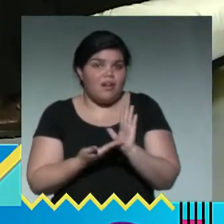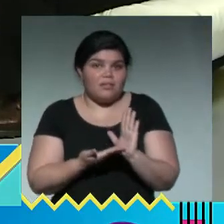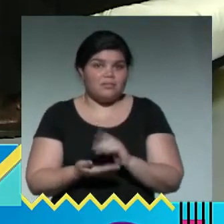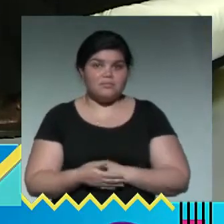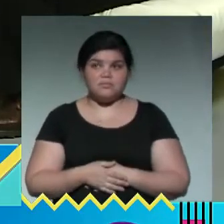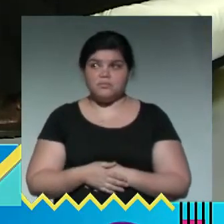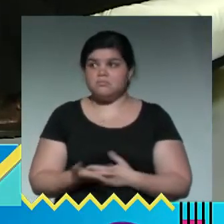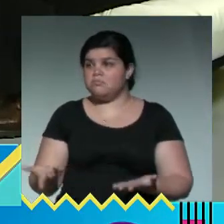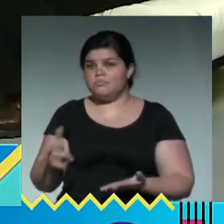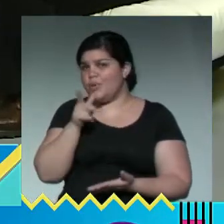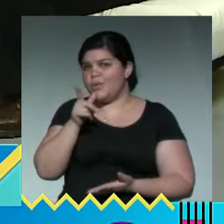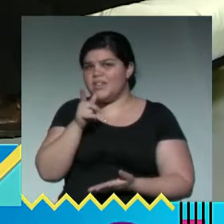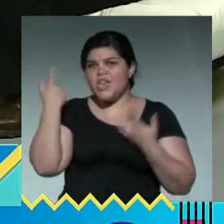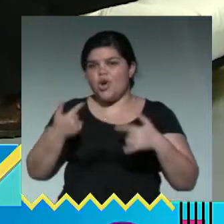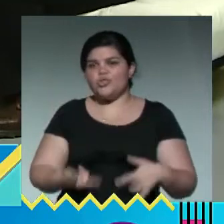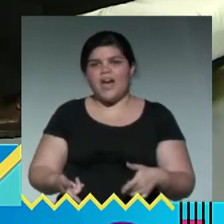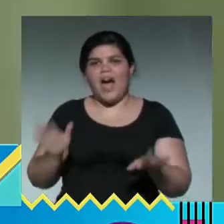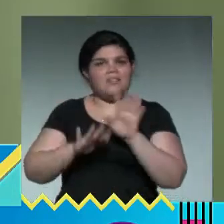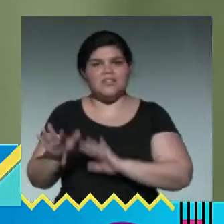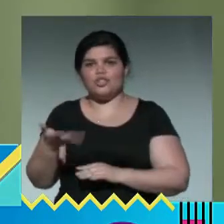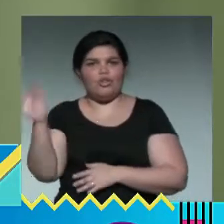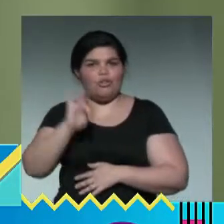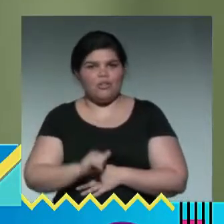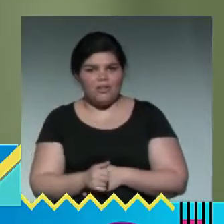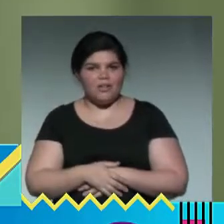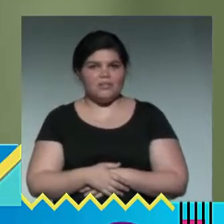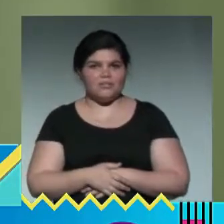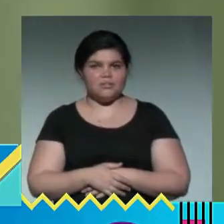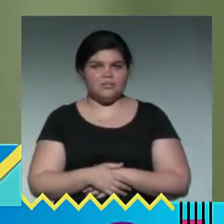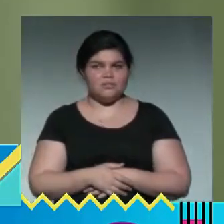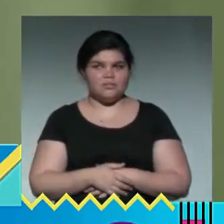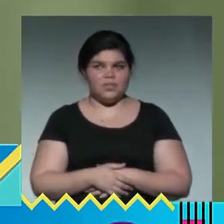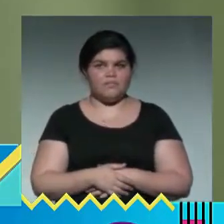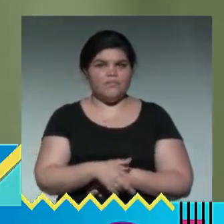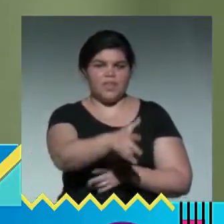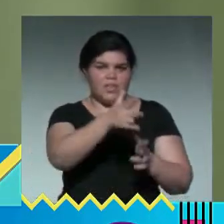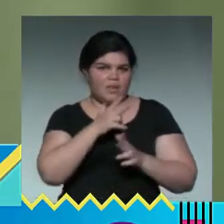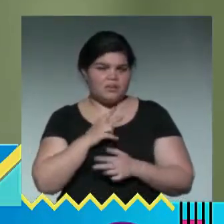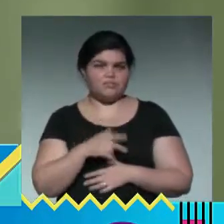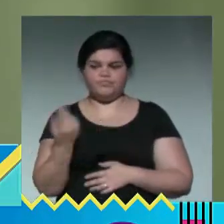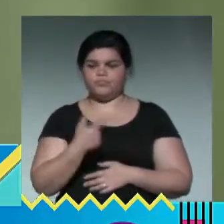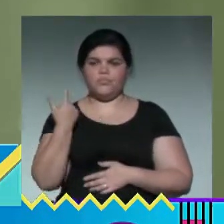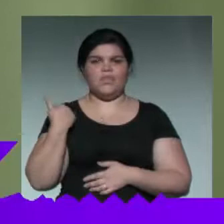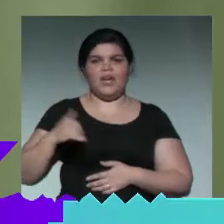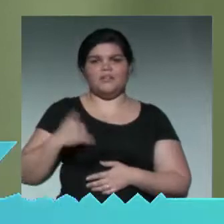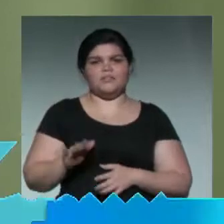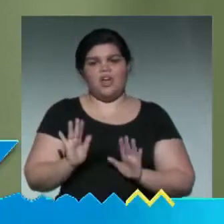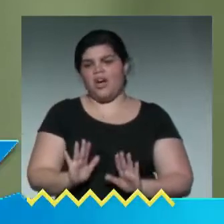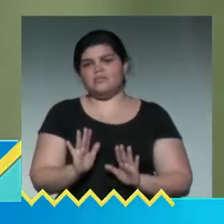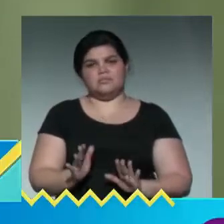tenés que tomar. Y como bien dice la profesora, viste, nosotros los argentinos tenemos esa forma de decir,